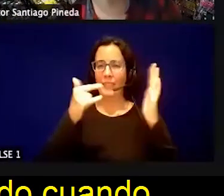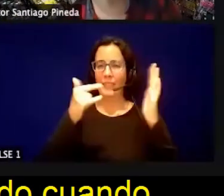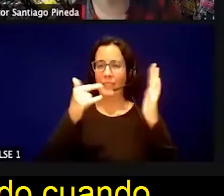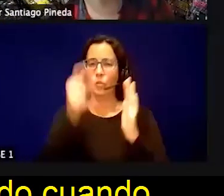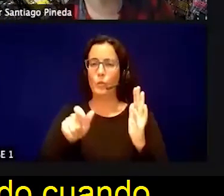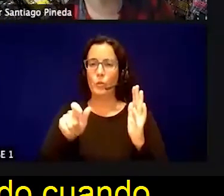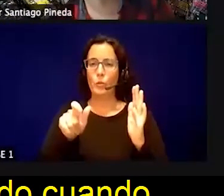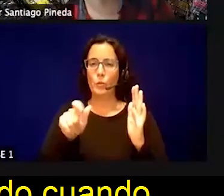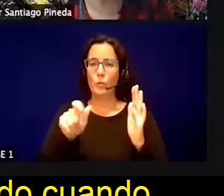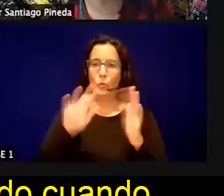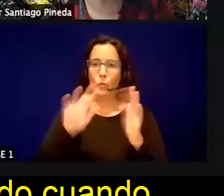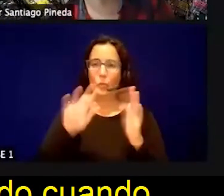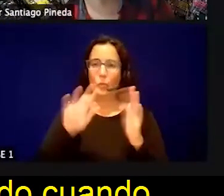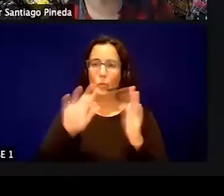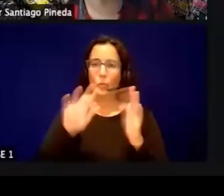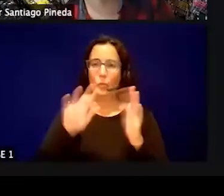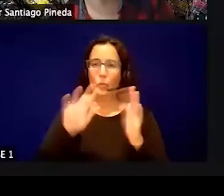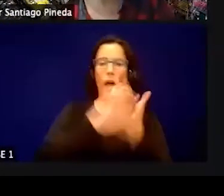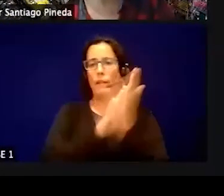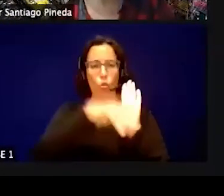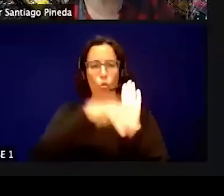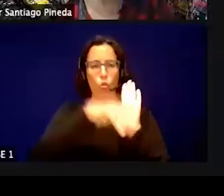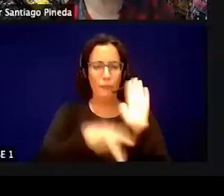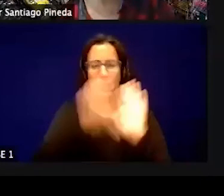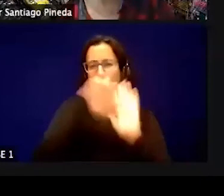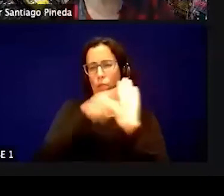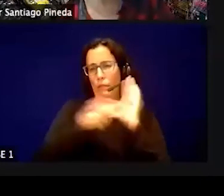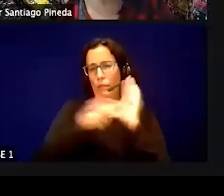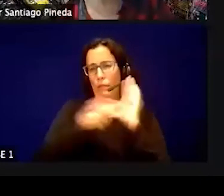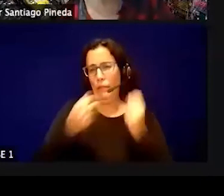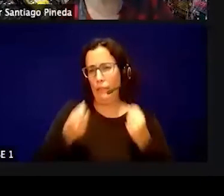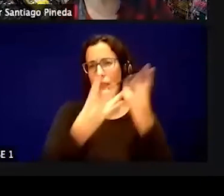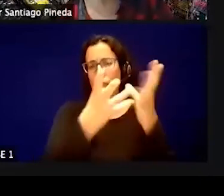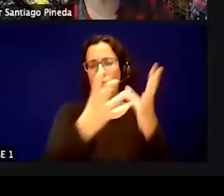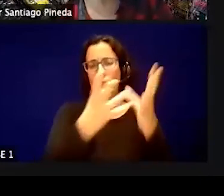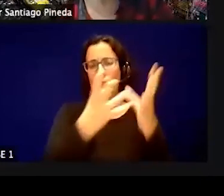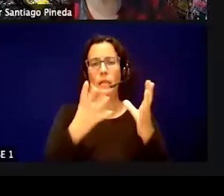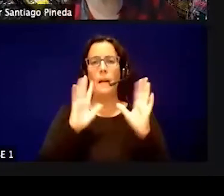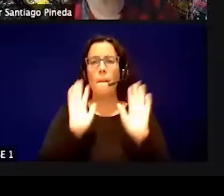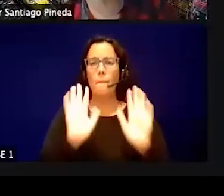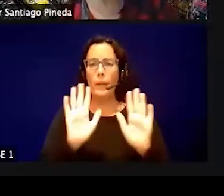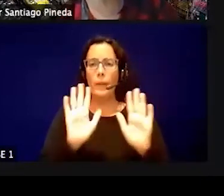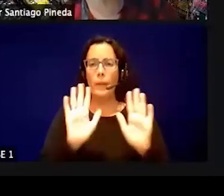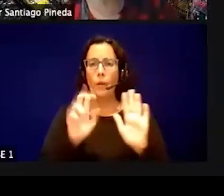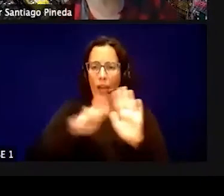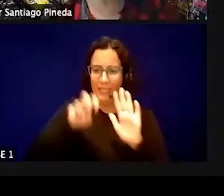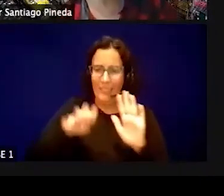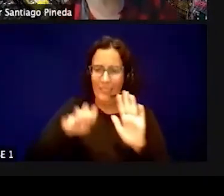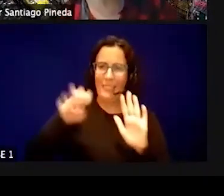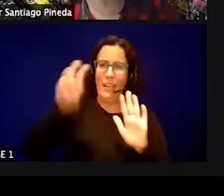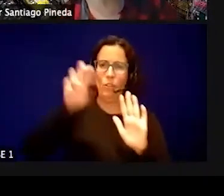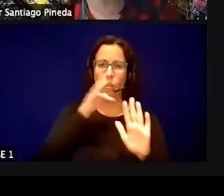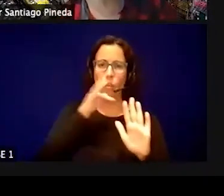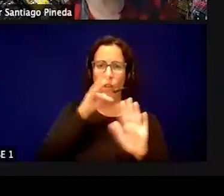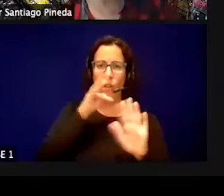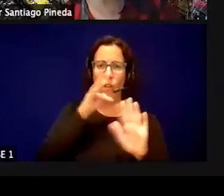Hablan de normativas, por qué si existen tantas normativas siguen existiendo escalones de acceso a muchos inmuebles, a muchos locales, que por qué